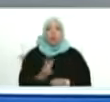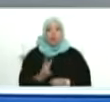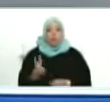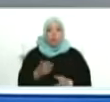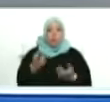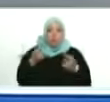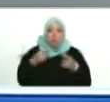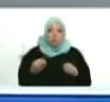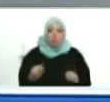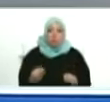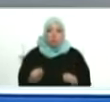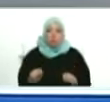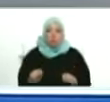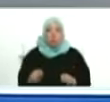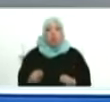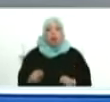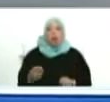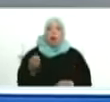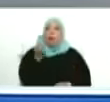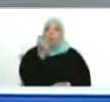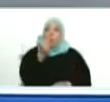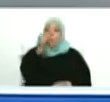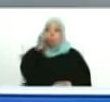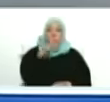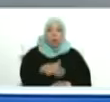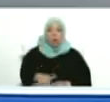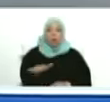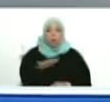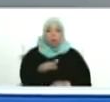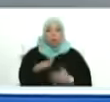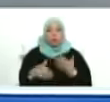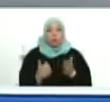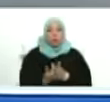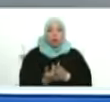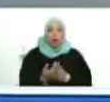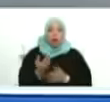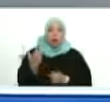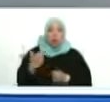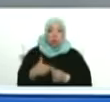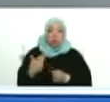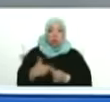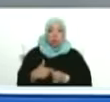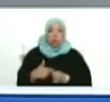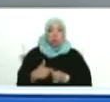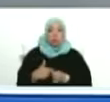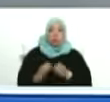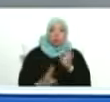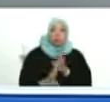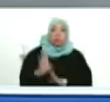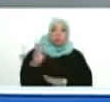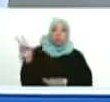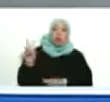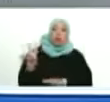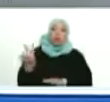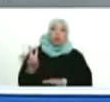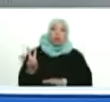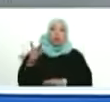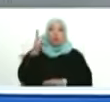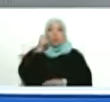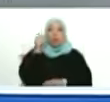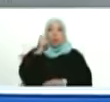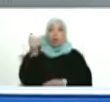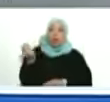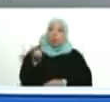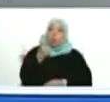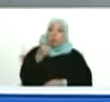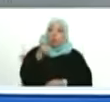bloqueo, de traer alimentos para los CLAP, de traer la gasolina mientras teníamos las refinerías paradas, de traer las medicinas